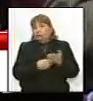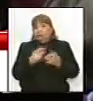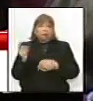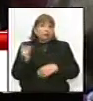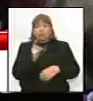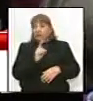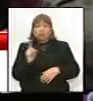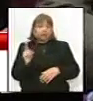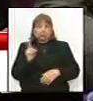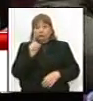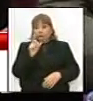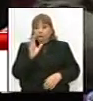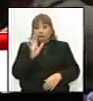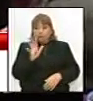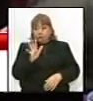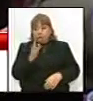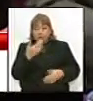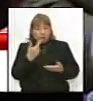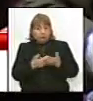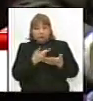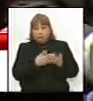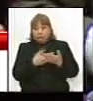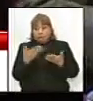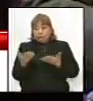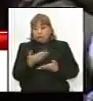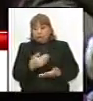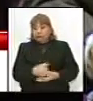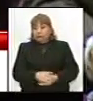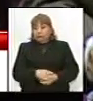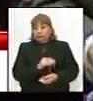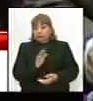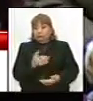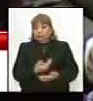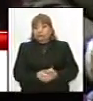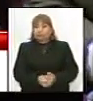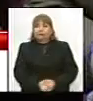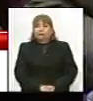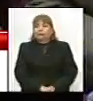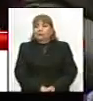el artículo 105 que igual se va a debatir en ambas cámaras. Eso era todo, presidente.